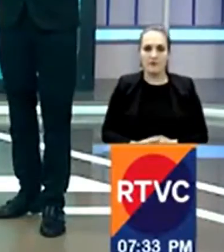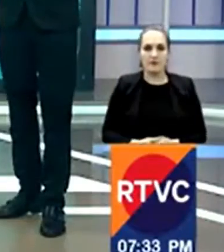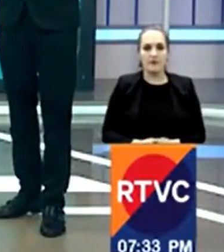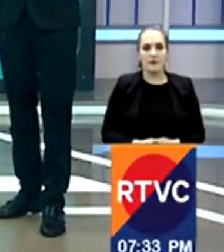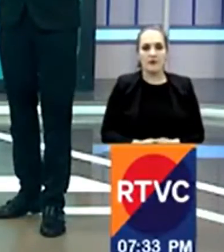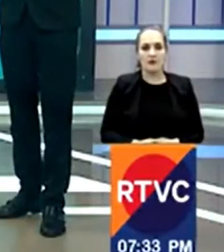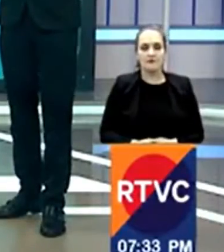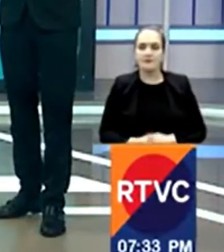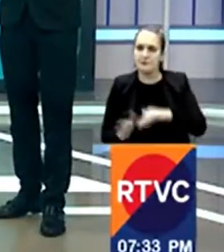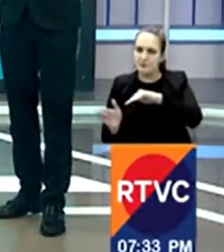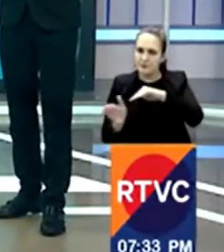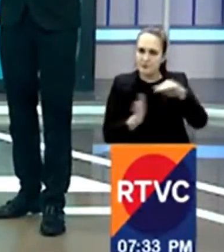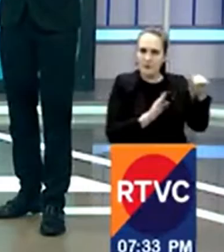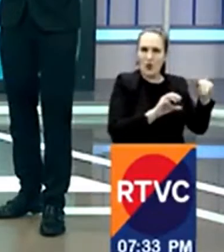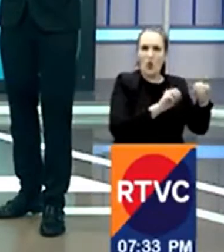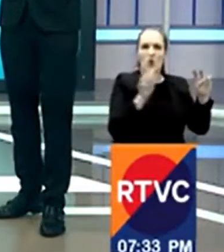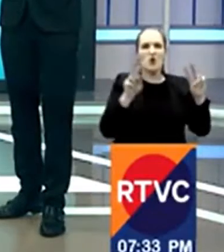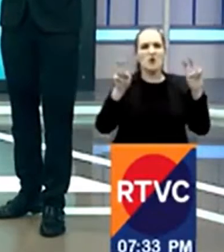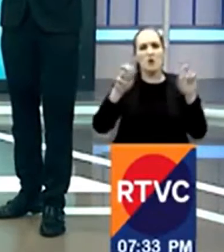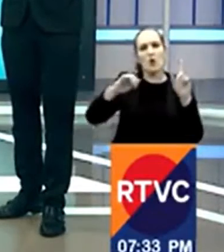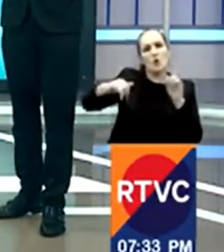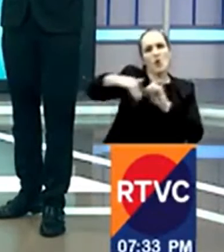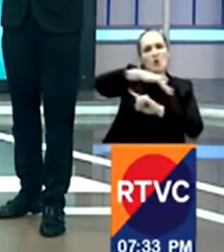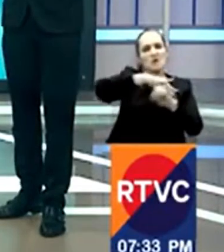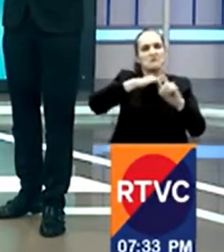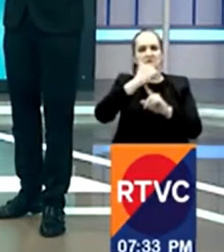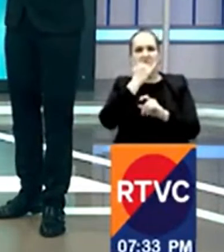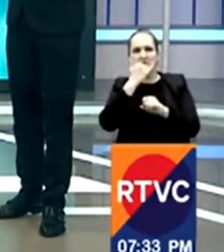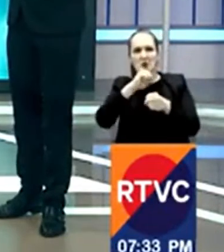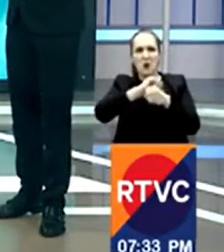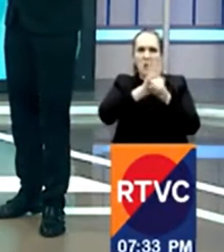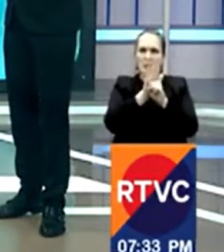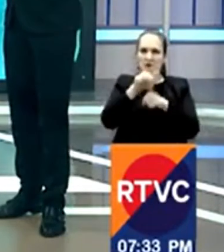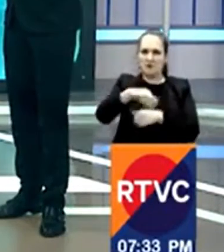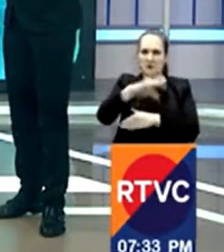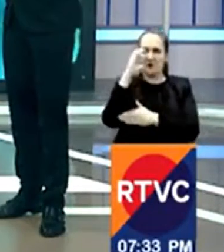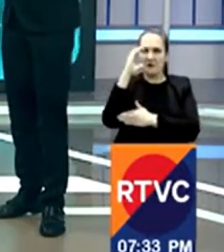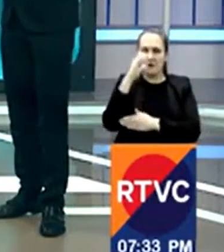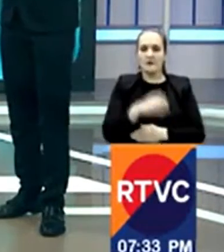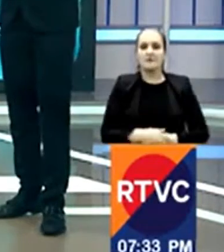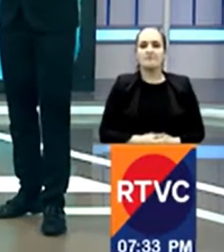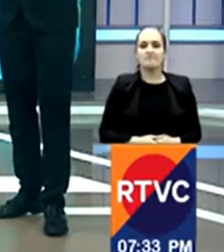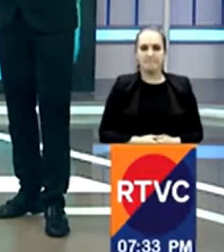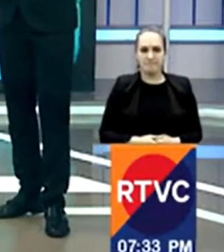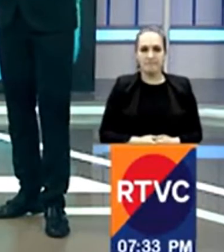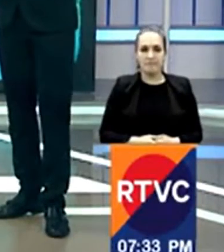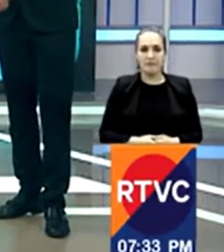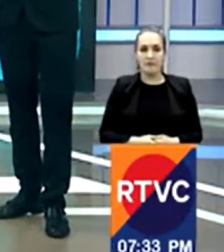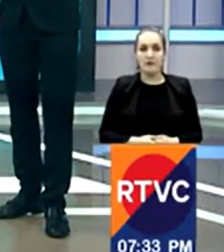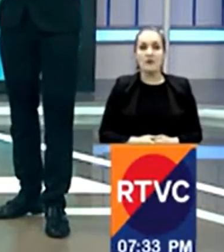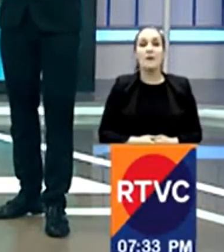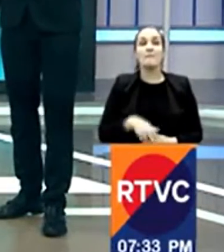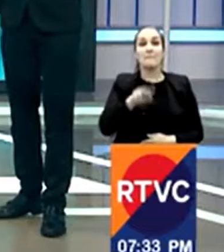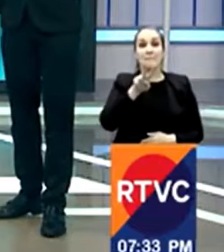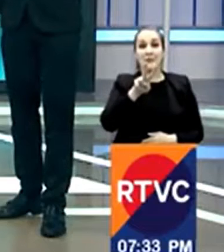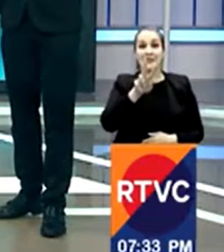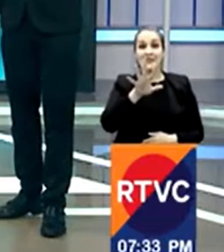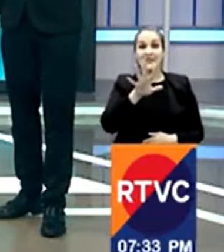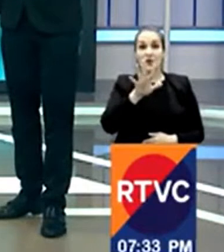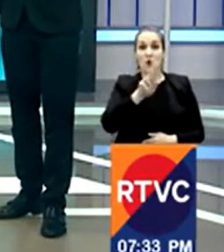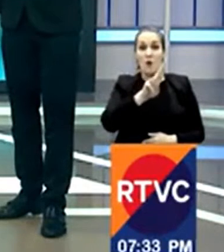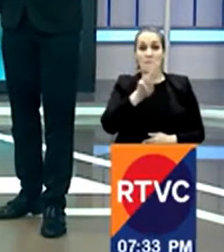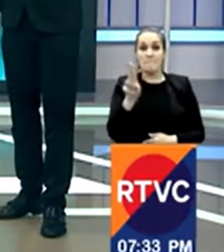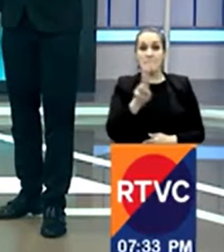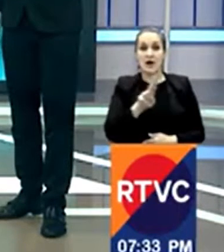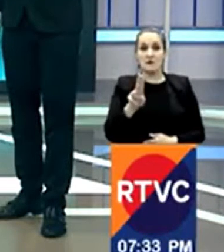Y ahora hablemos del contexto de la pandemia en nuestro país. Así es, Mateo, el 25 de marzo más de 51